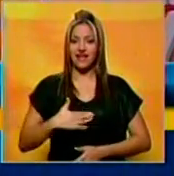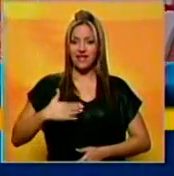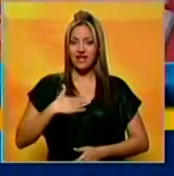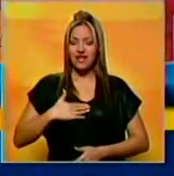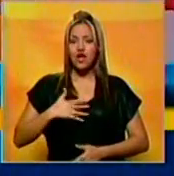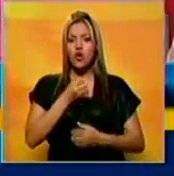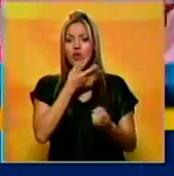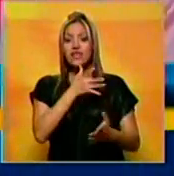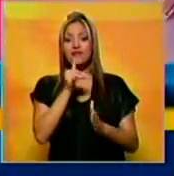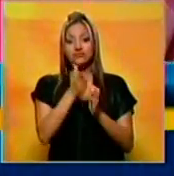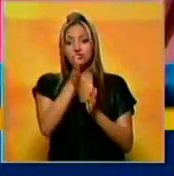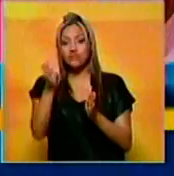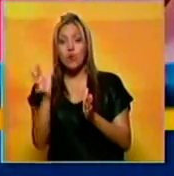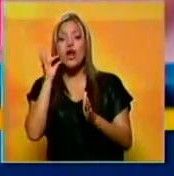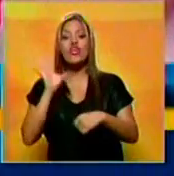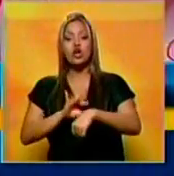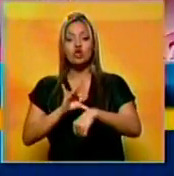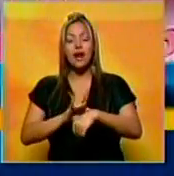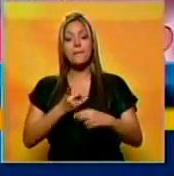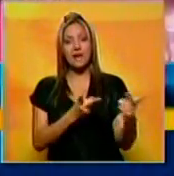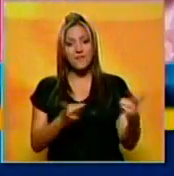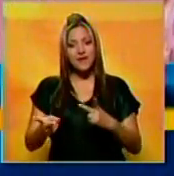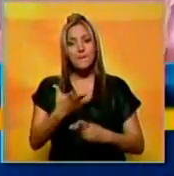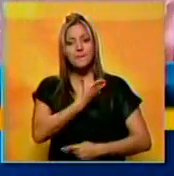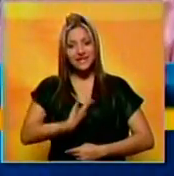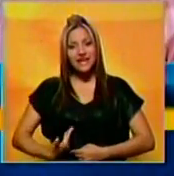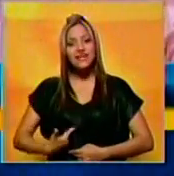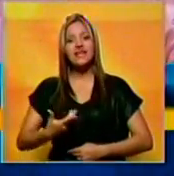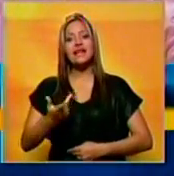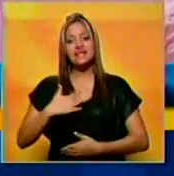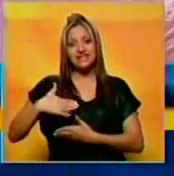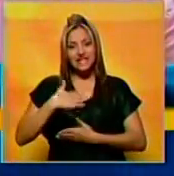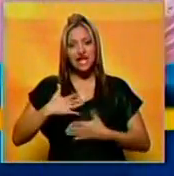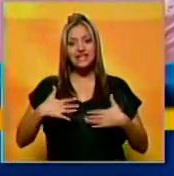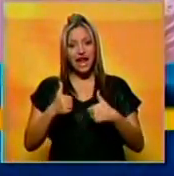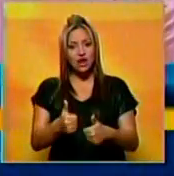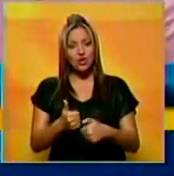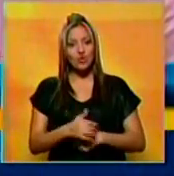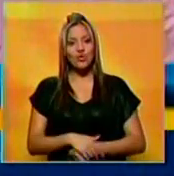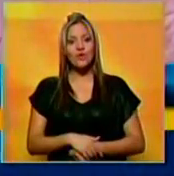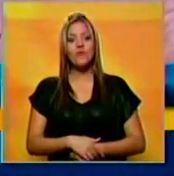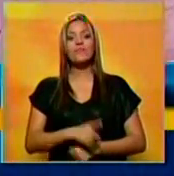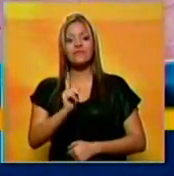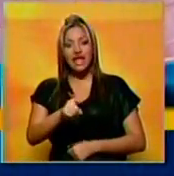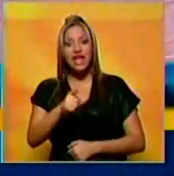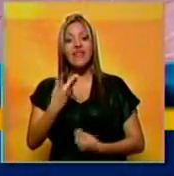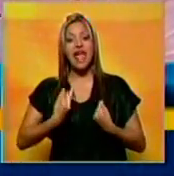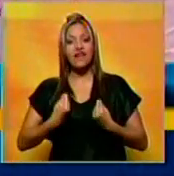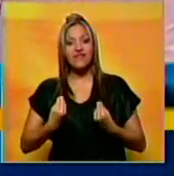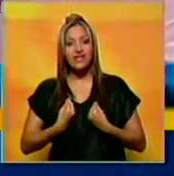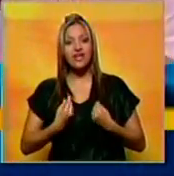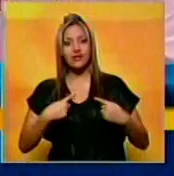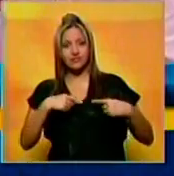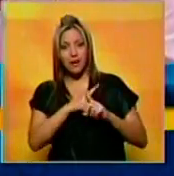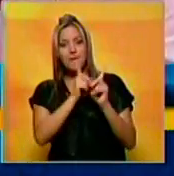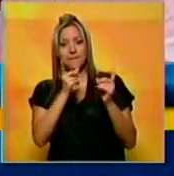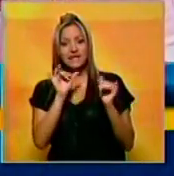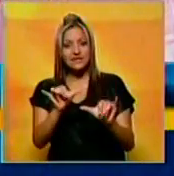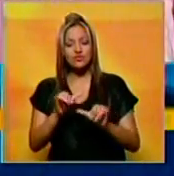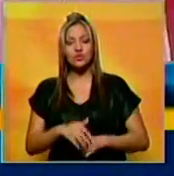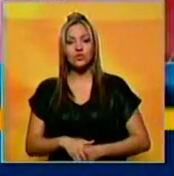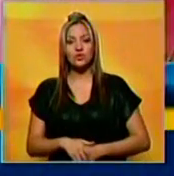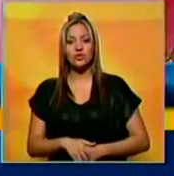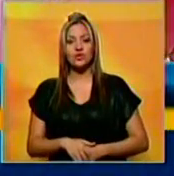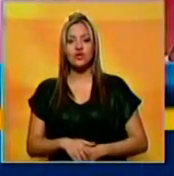doctora Ludmila Calvo. Bienvenida, presidenta. Gracias. De Senosalud, con nuestra cadena, doctora, una cadena para la vida. Bienvenida. Bueno, todos